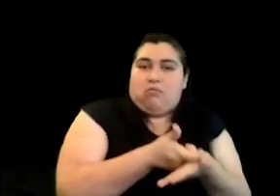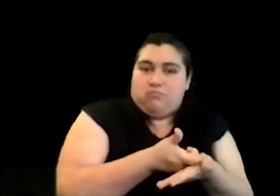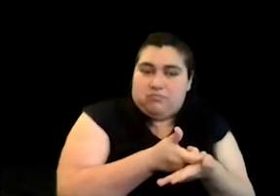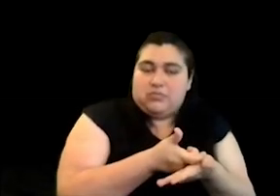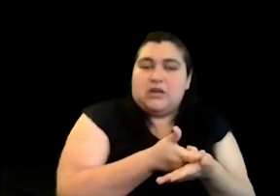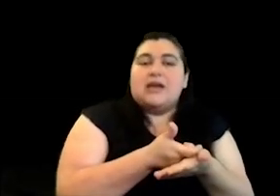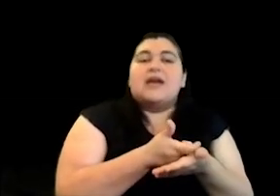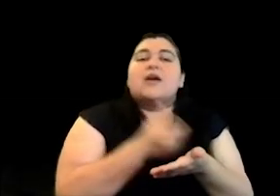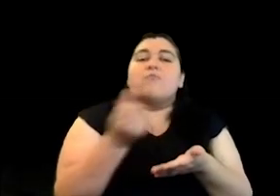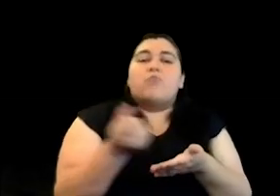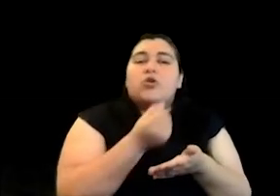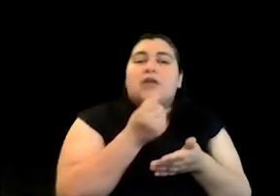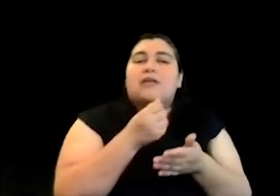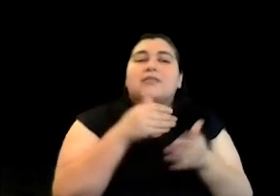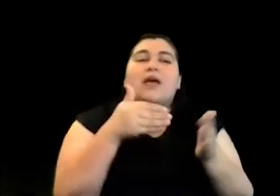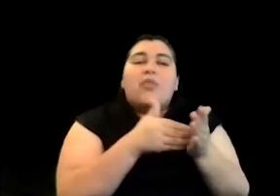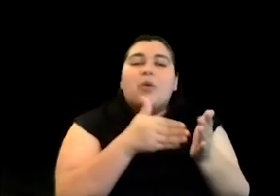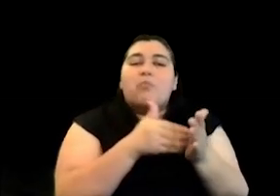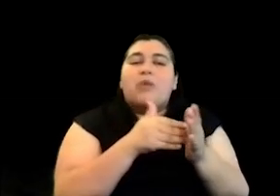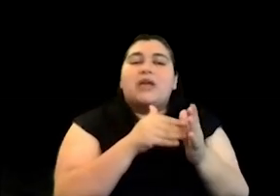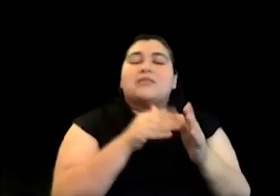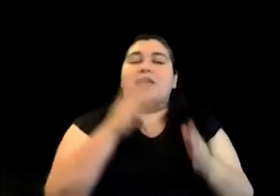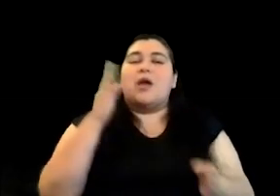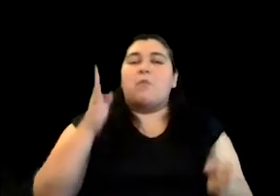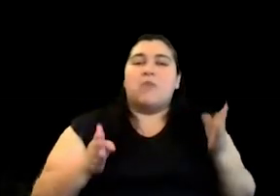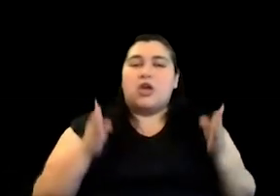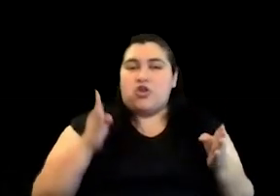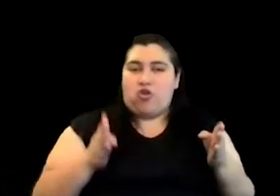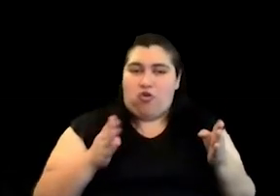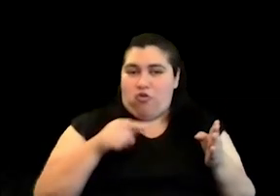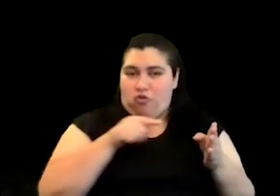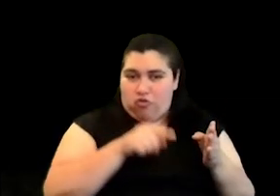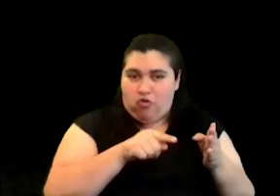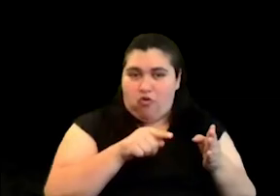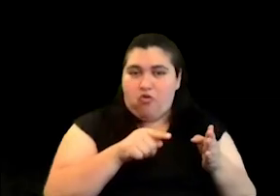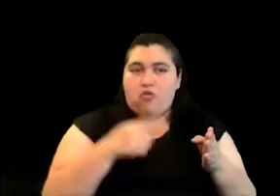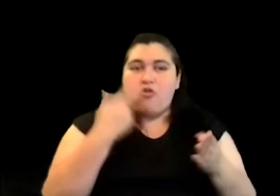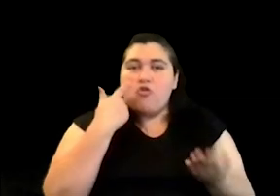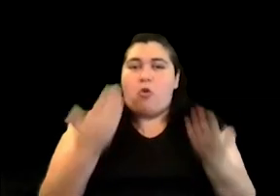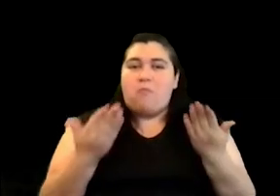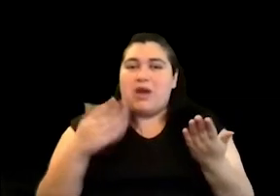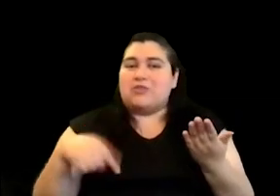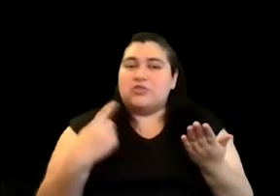al resultado del periodo inmediato anterior.